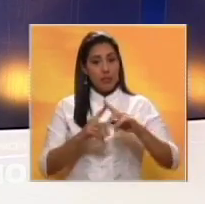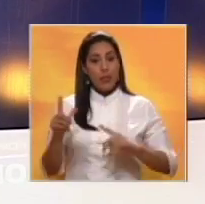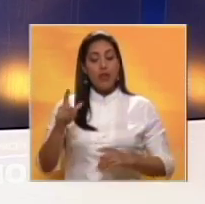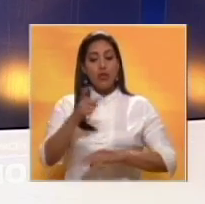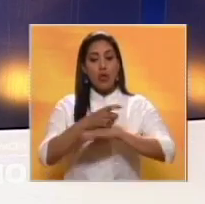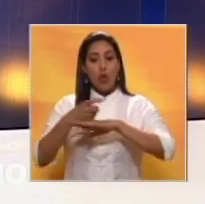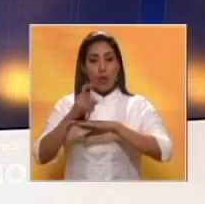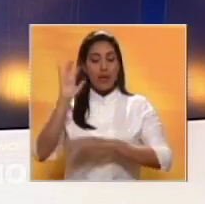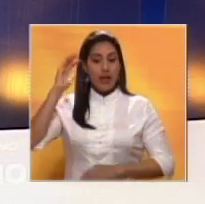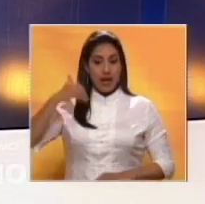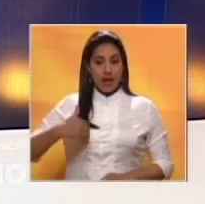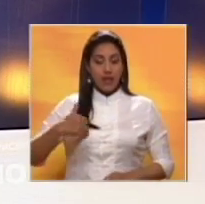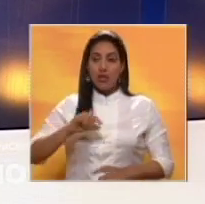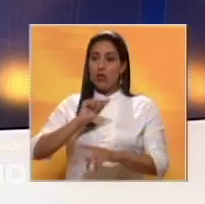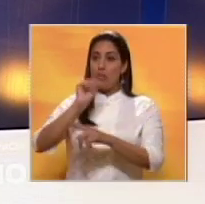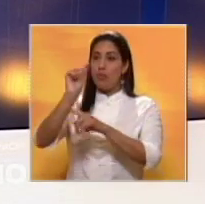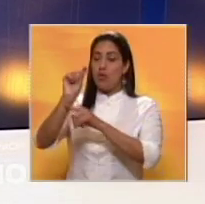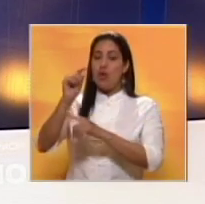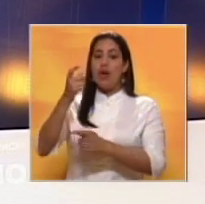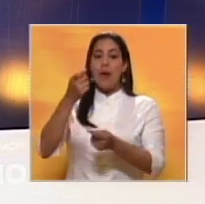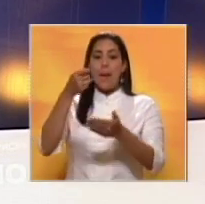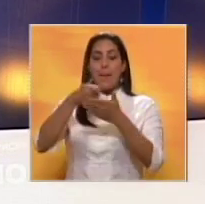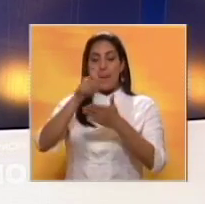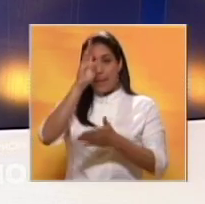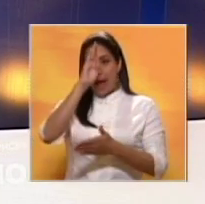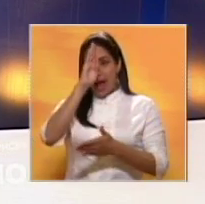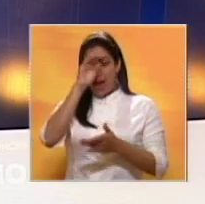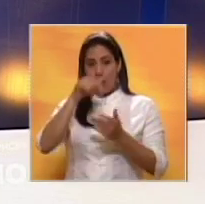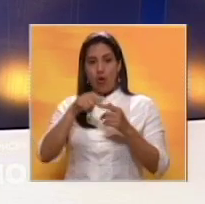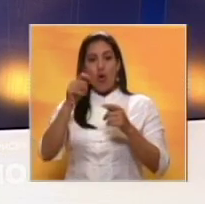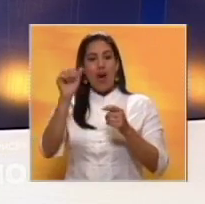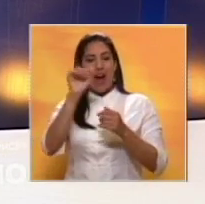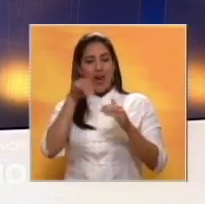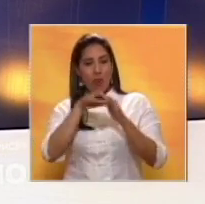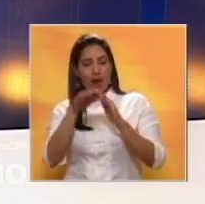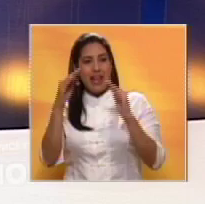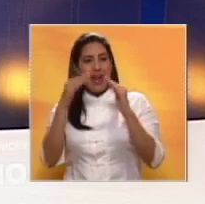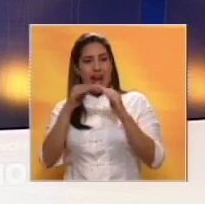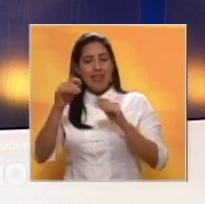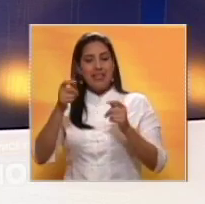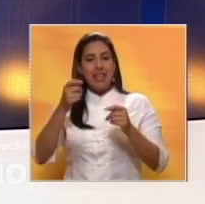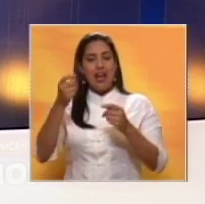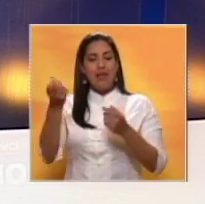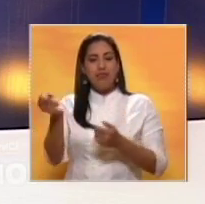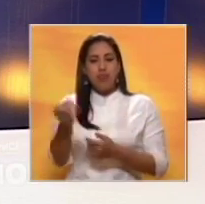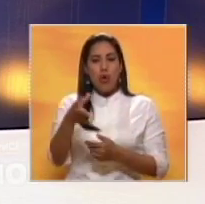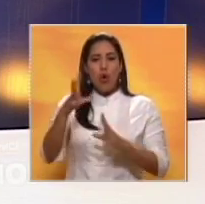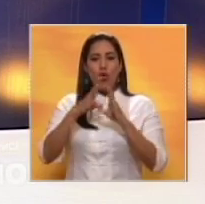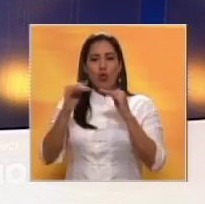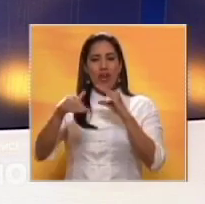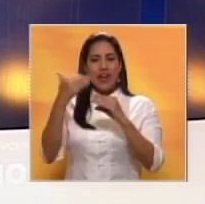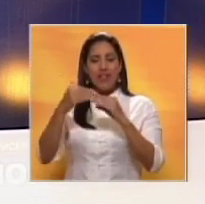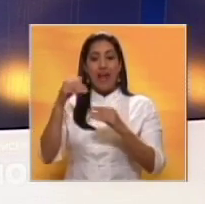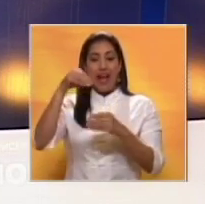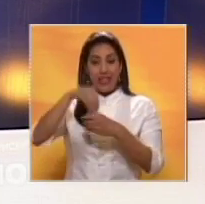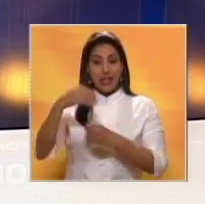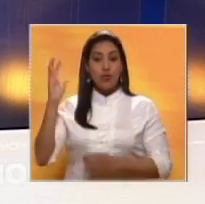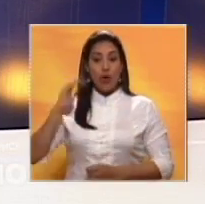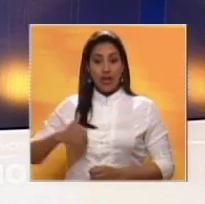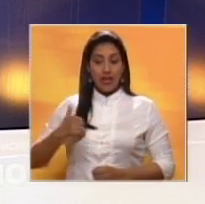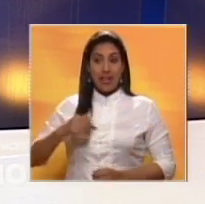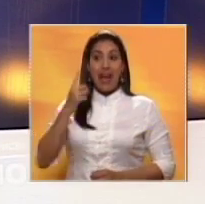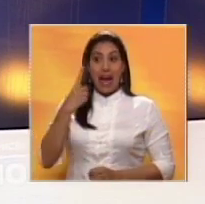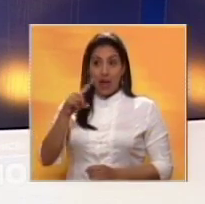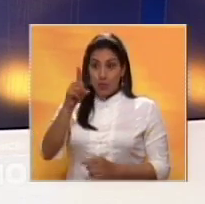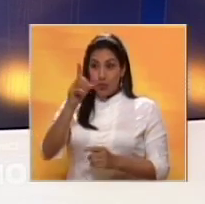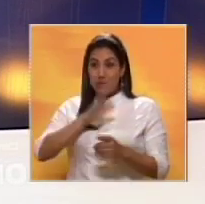El gobierno argentino ordenó a entidades financieras, concesionarios inmobiliarias, casinos y otras empresas radicadas en Argentina que informen